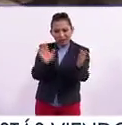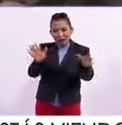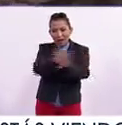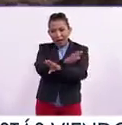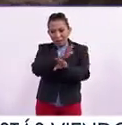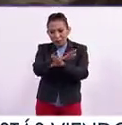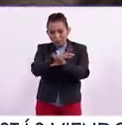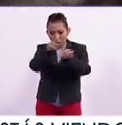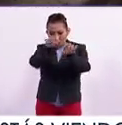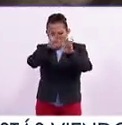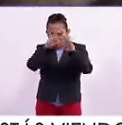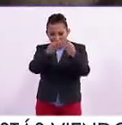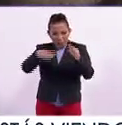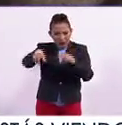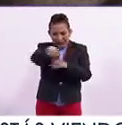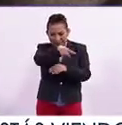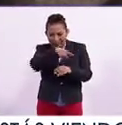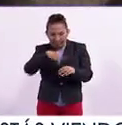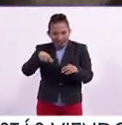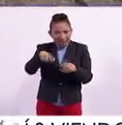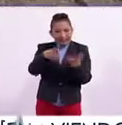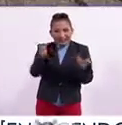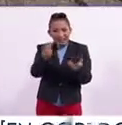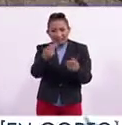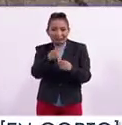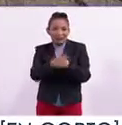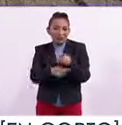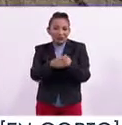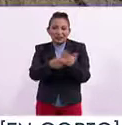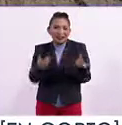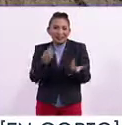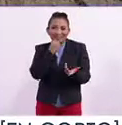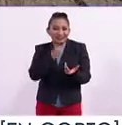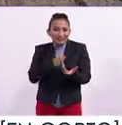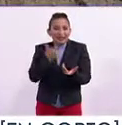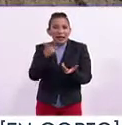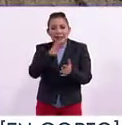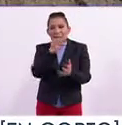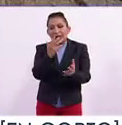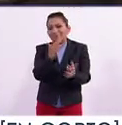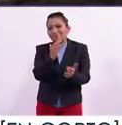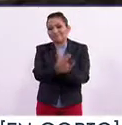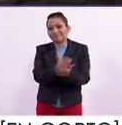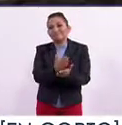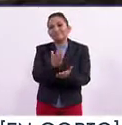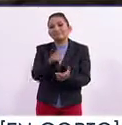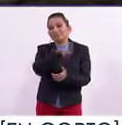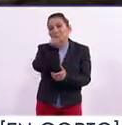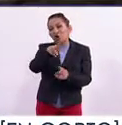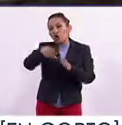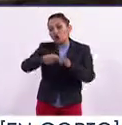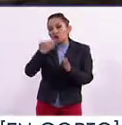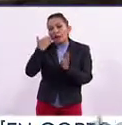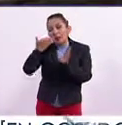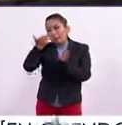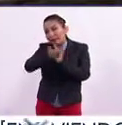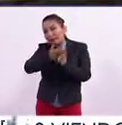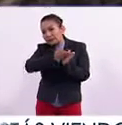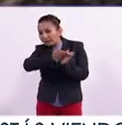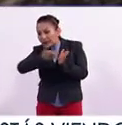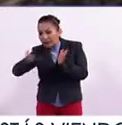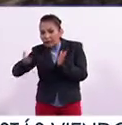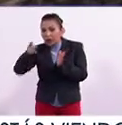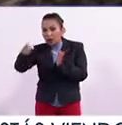dar sin dañarlo, ¿no? Entonces ahí se paró esto y luego se hizo otra etapa que fue de hacer que el